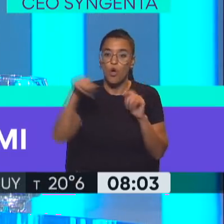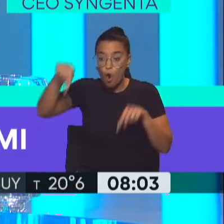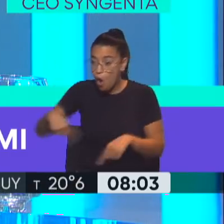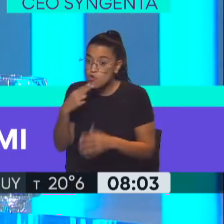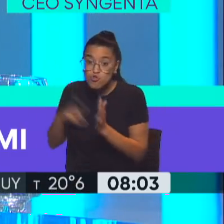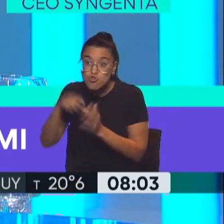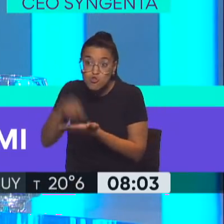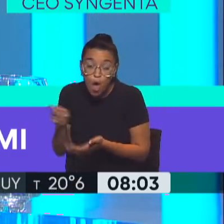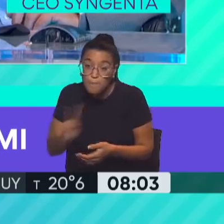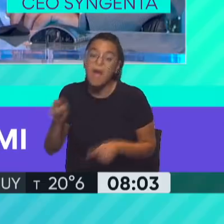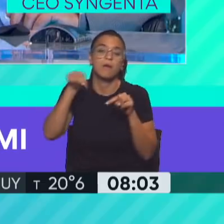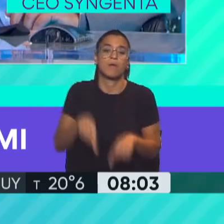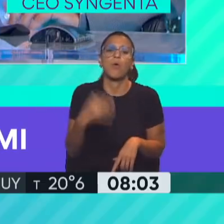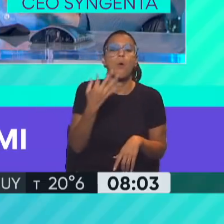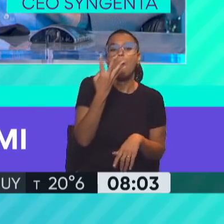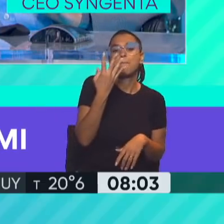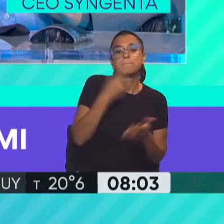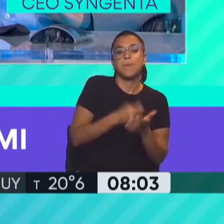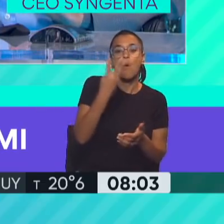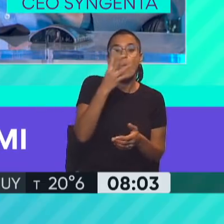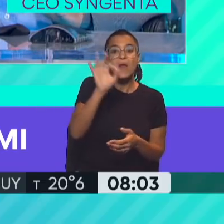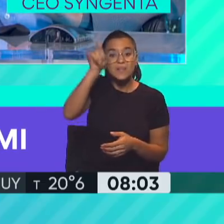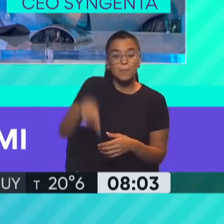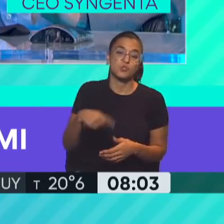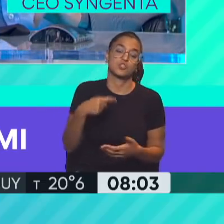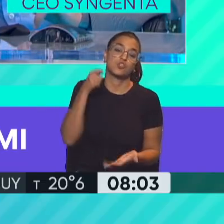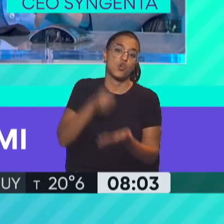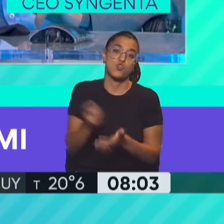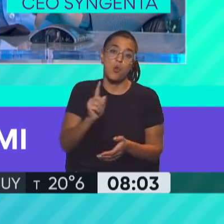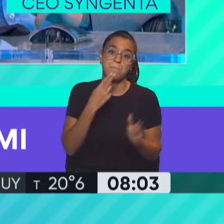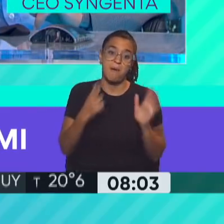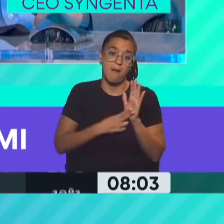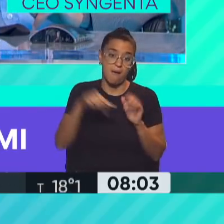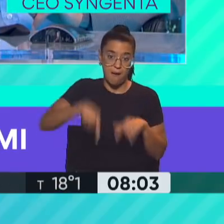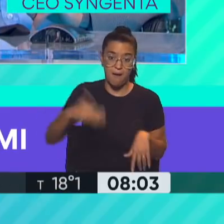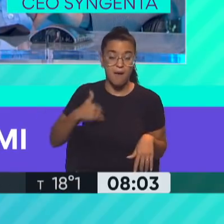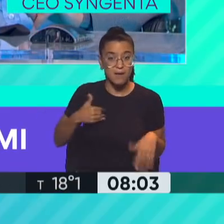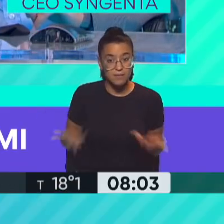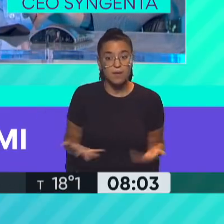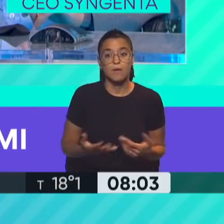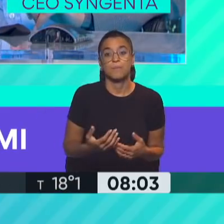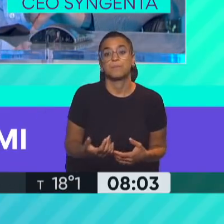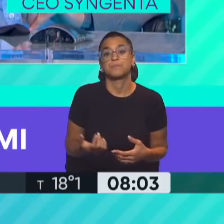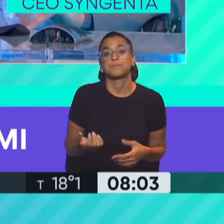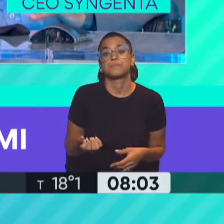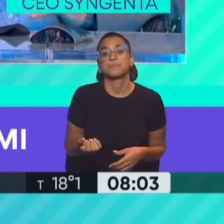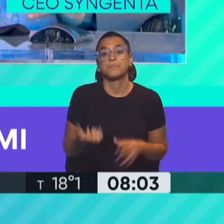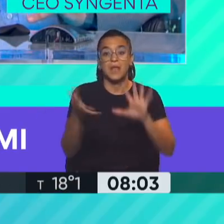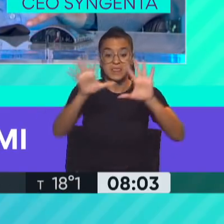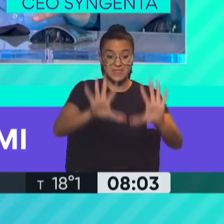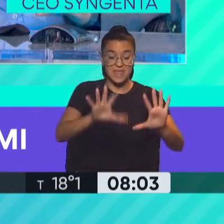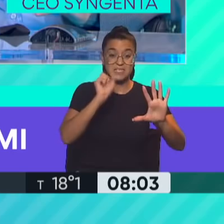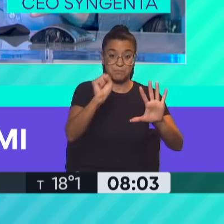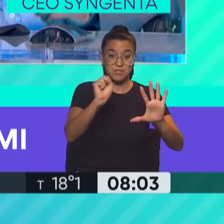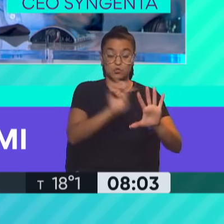hoy no pagan hay un 40% de informalidad en la economía argentina es el 4 de cada 10 pesos